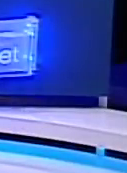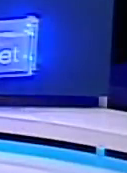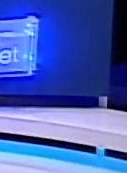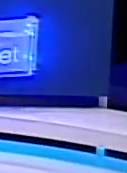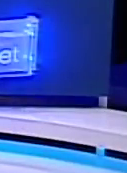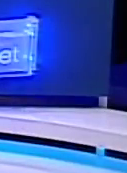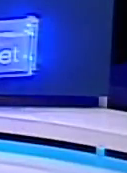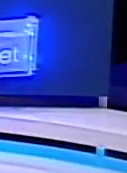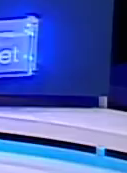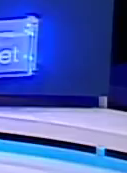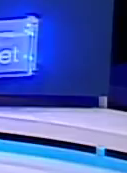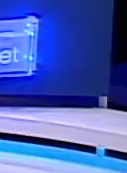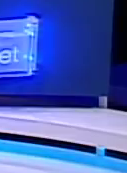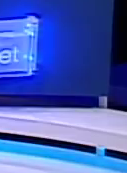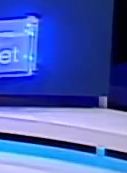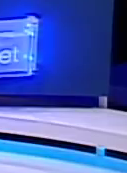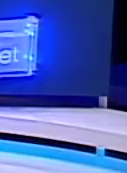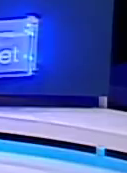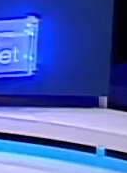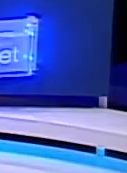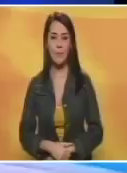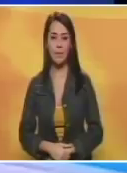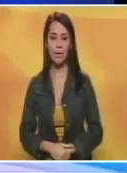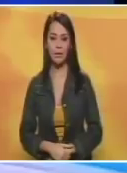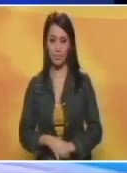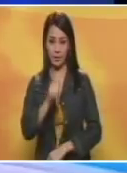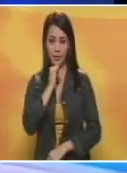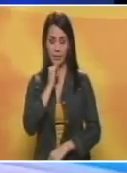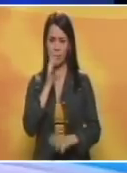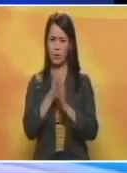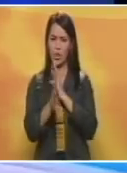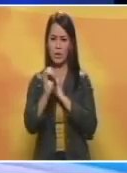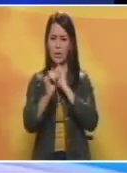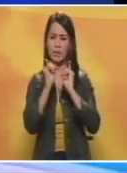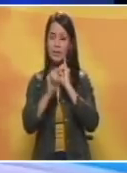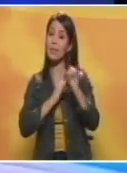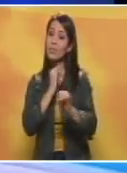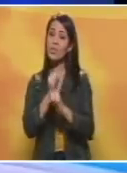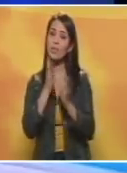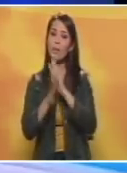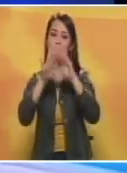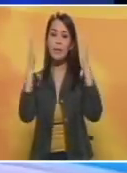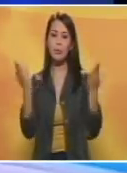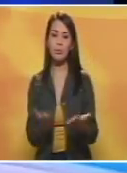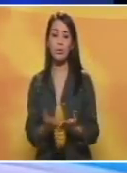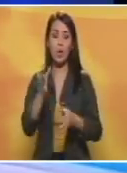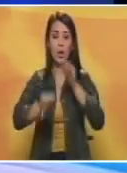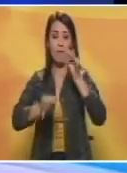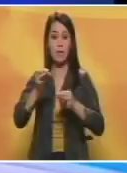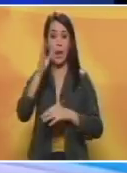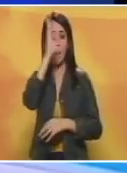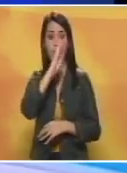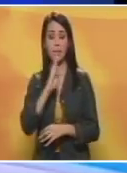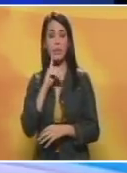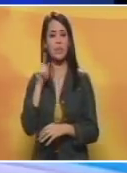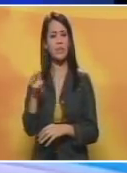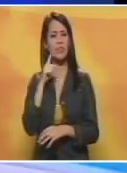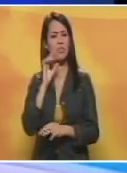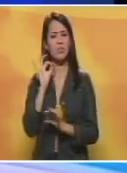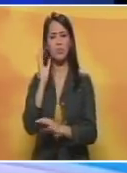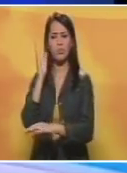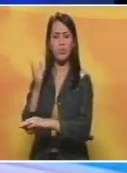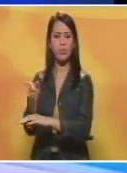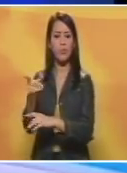iniciamos el recorrido por las notas internacionales en lo que pasa en el mundo lo hacemos en brasil la fiscal general raquel 2 presentó una impugnación